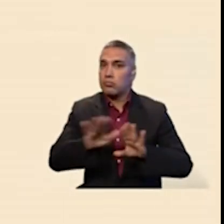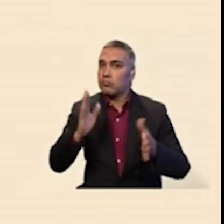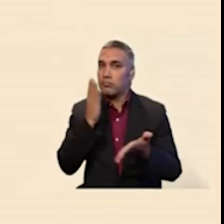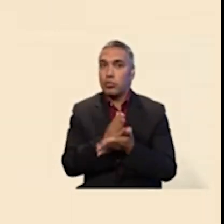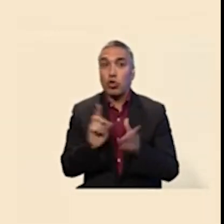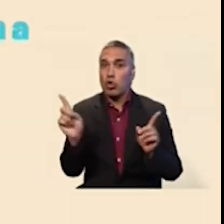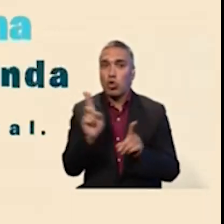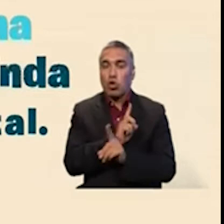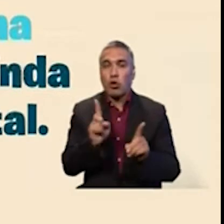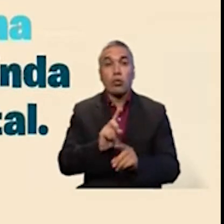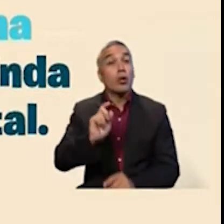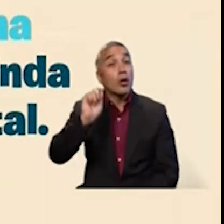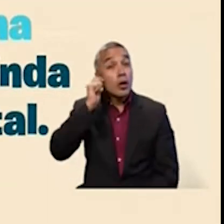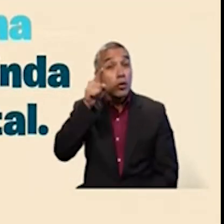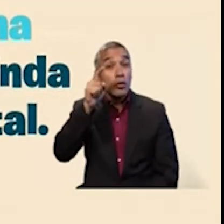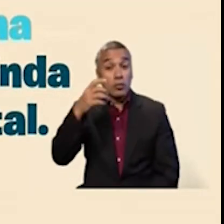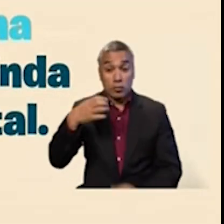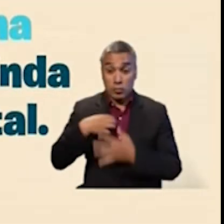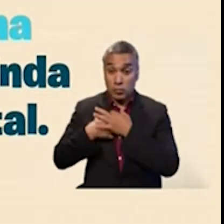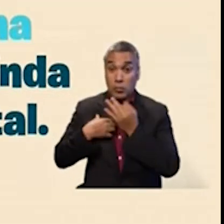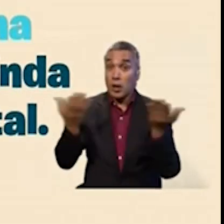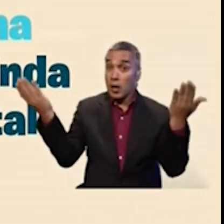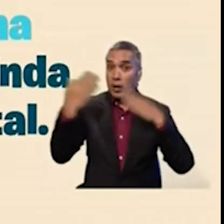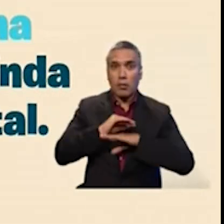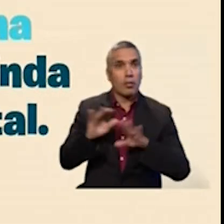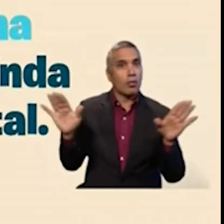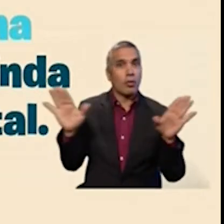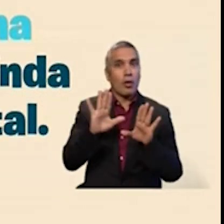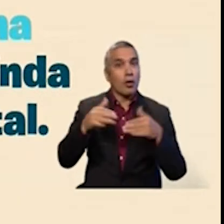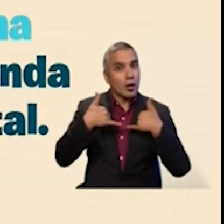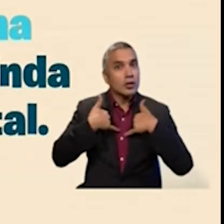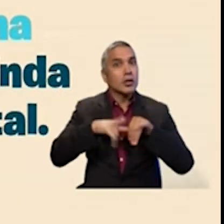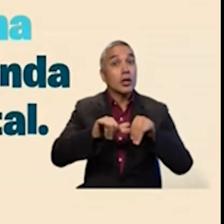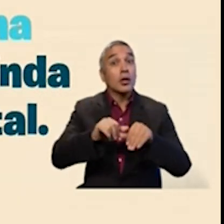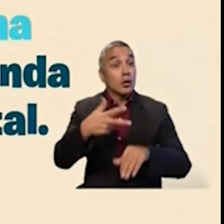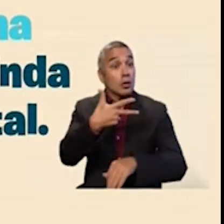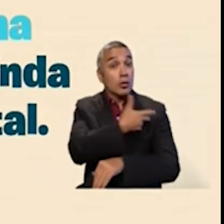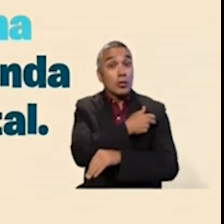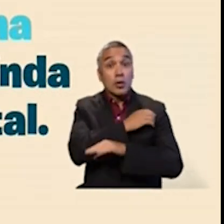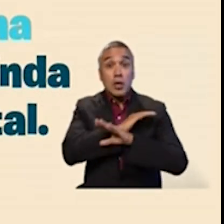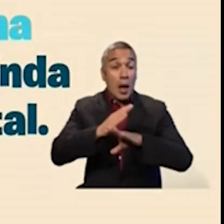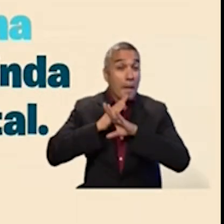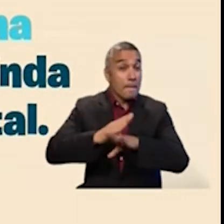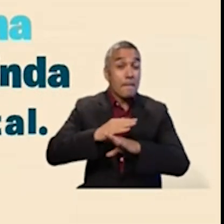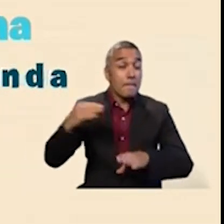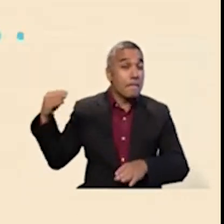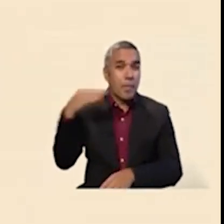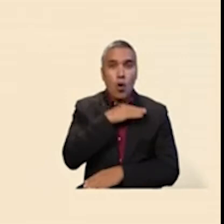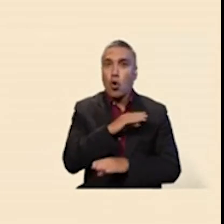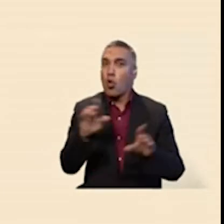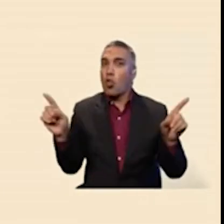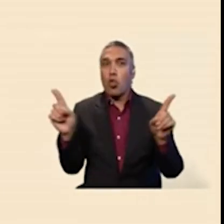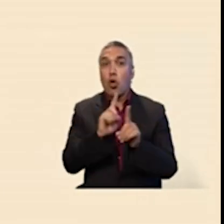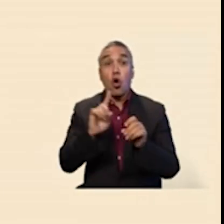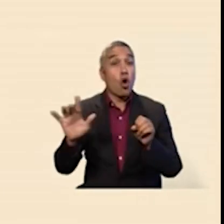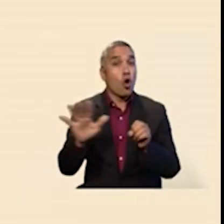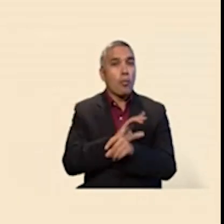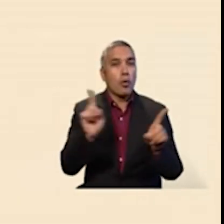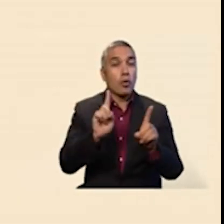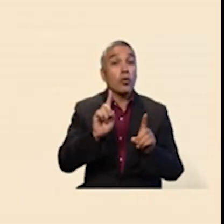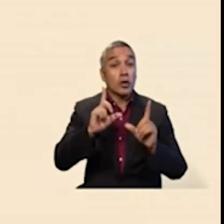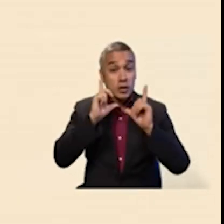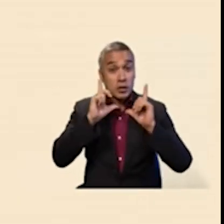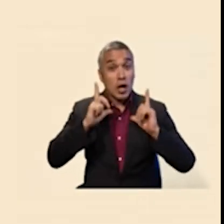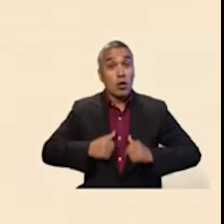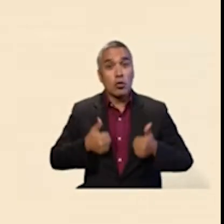eventos sociales. Recuerda que la pandemia no ha terminado y que la vacuna no brinda una protección inmediata ni total. Por tu salud y